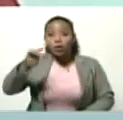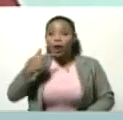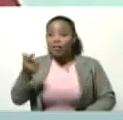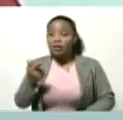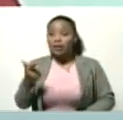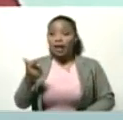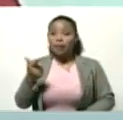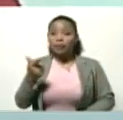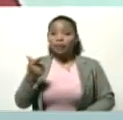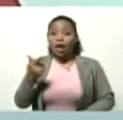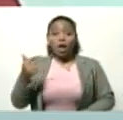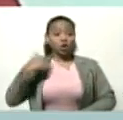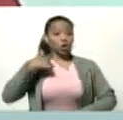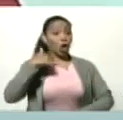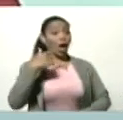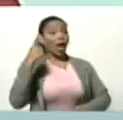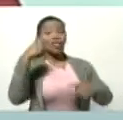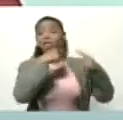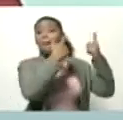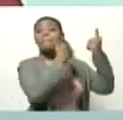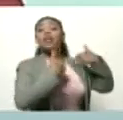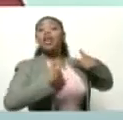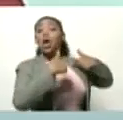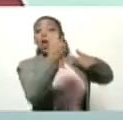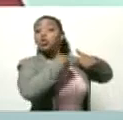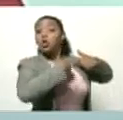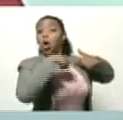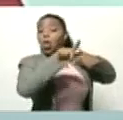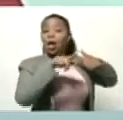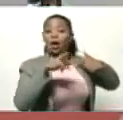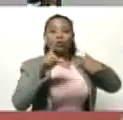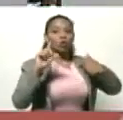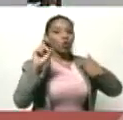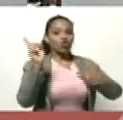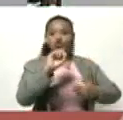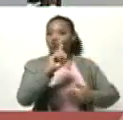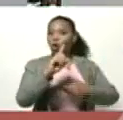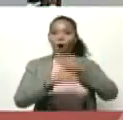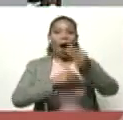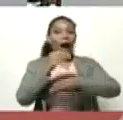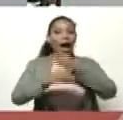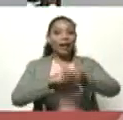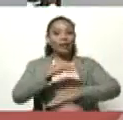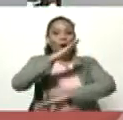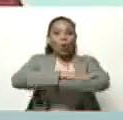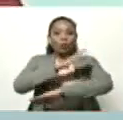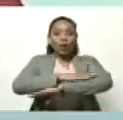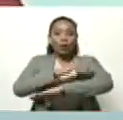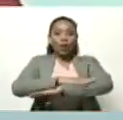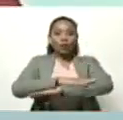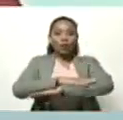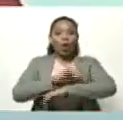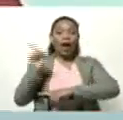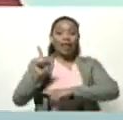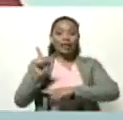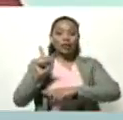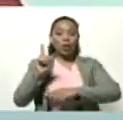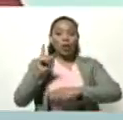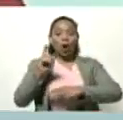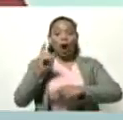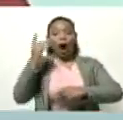línea de lo convocado por esta dirección nacional, y está cometiendo un acto que no tengo ninguna duda en decir